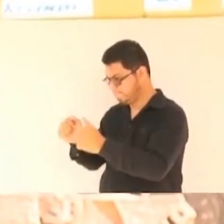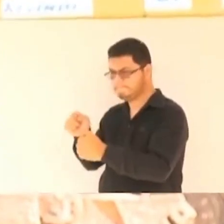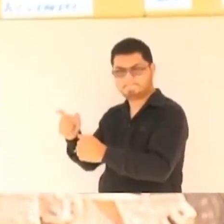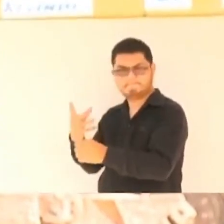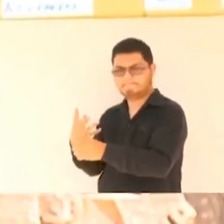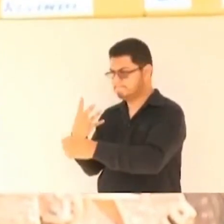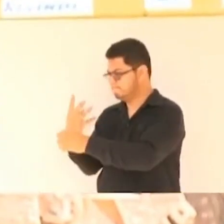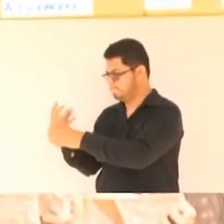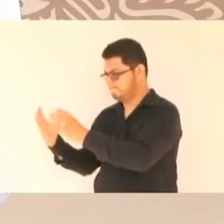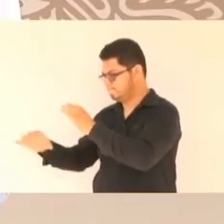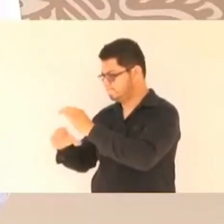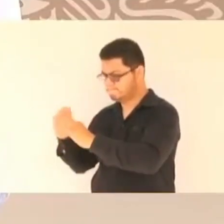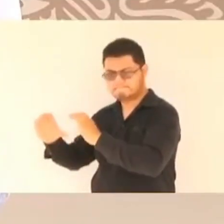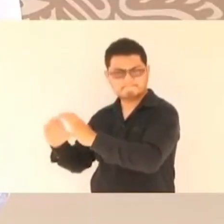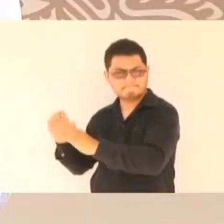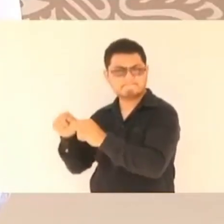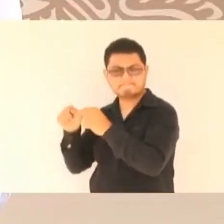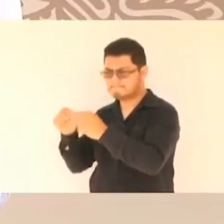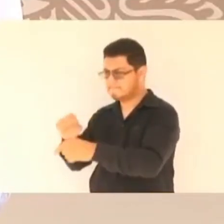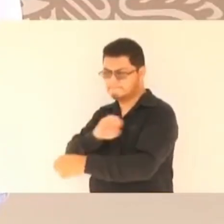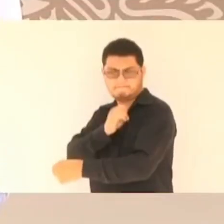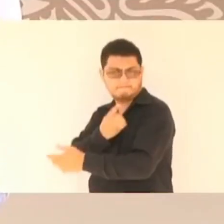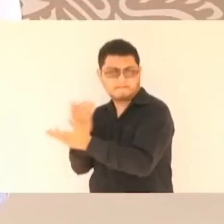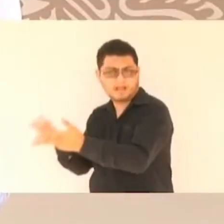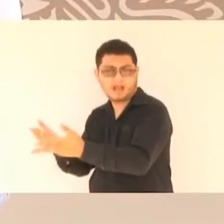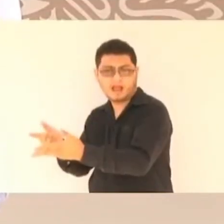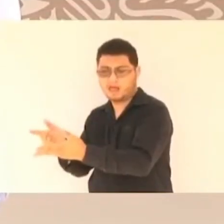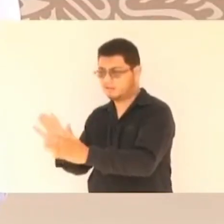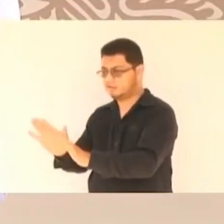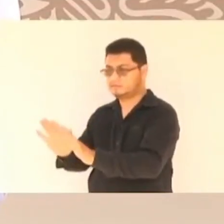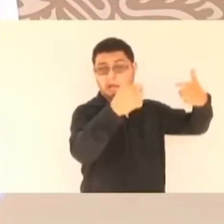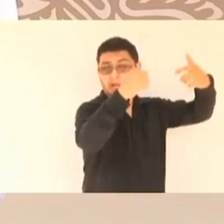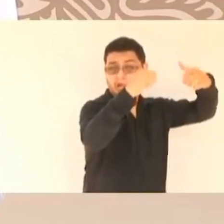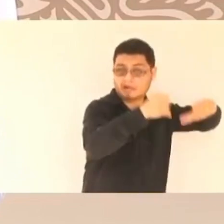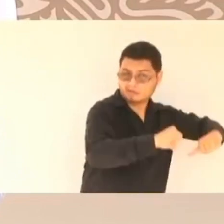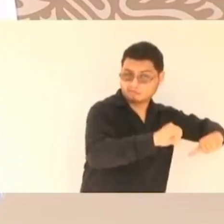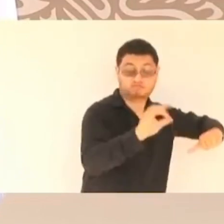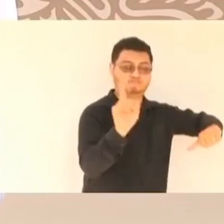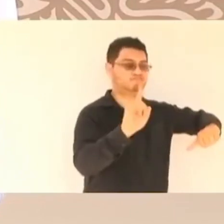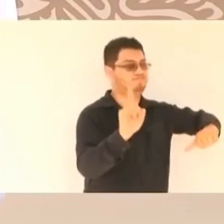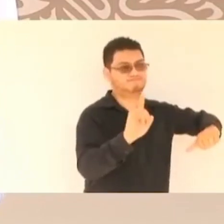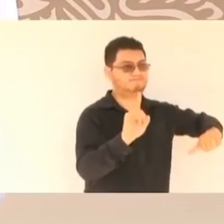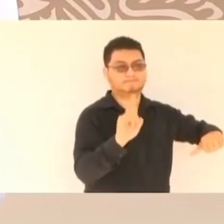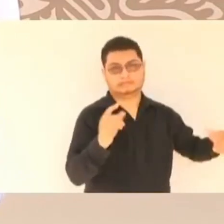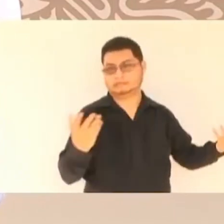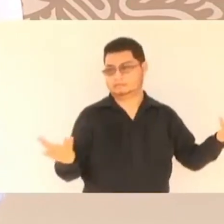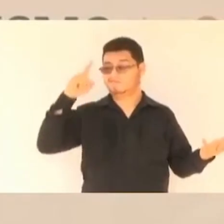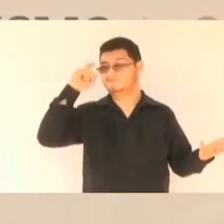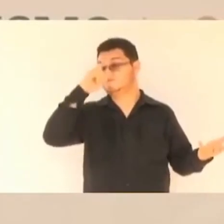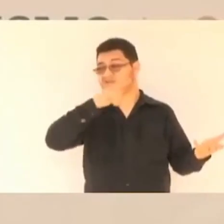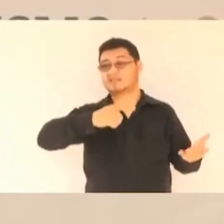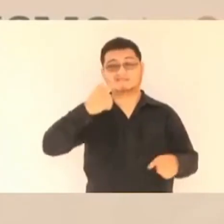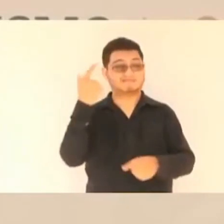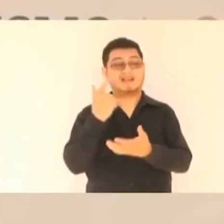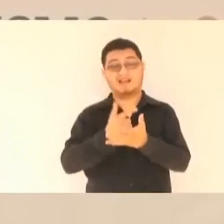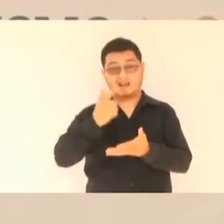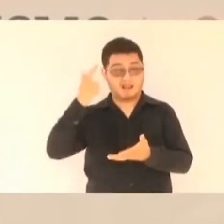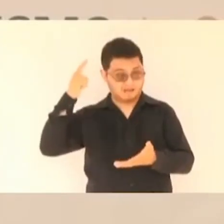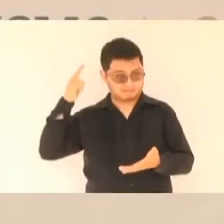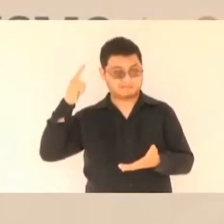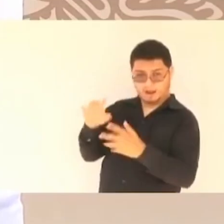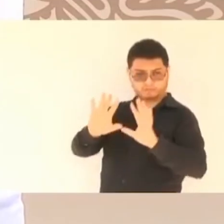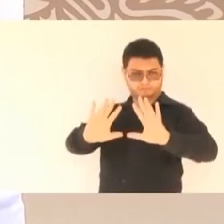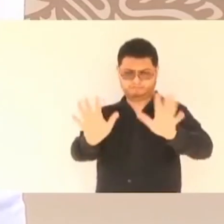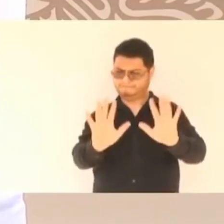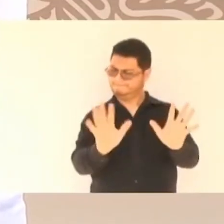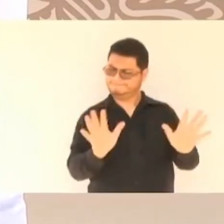cerrar la actividad económica por completo en el país, porque sería muy grave en el